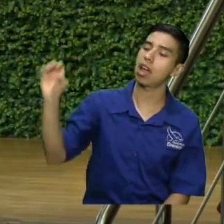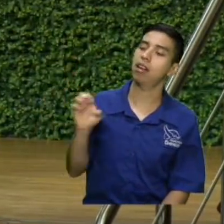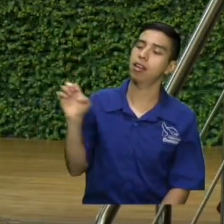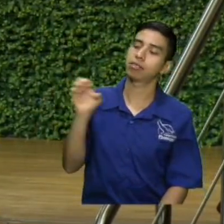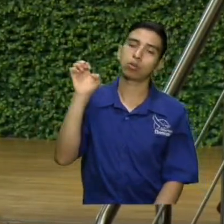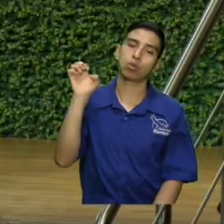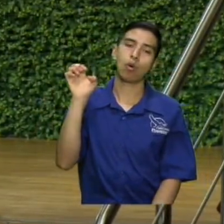Hashem,